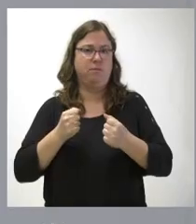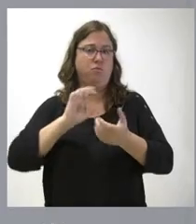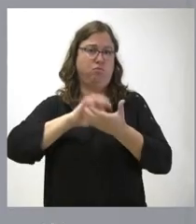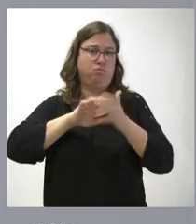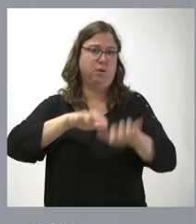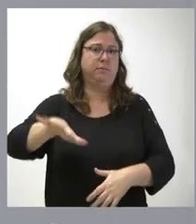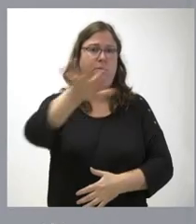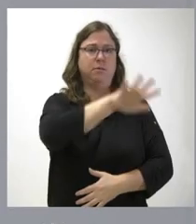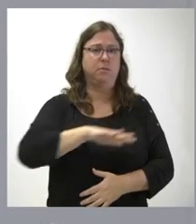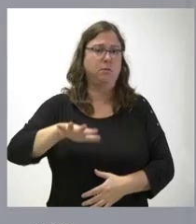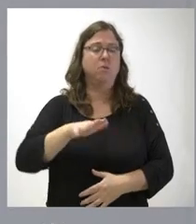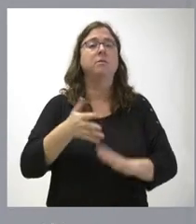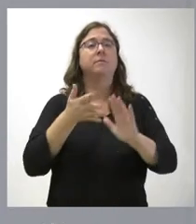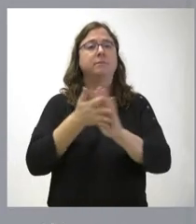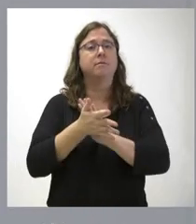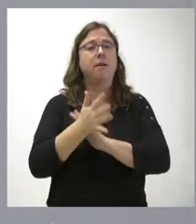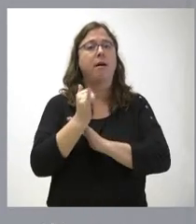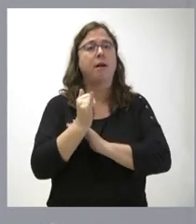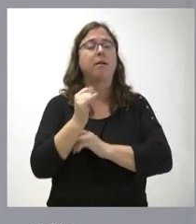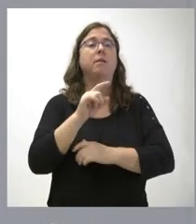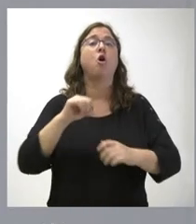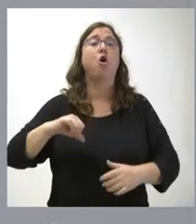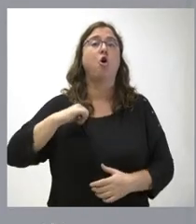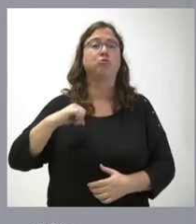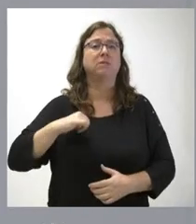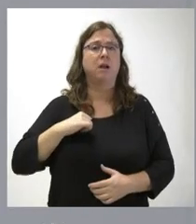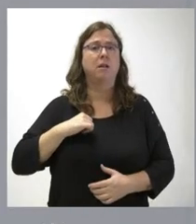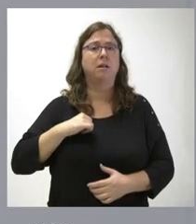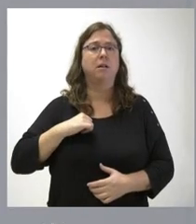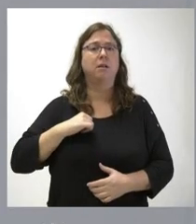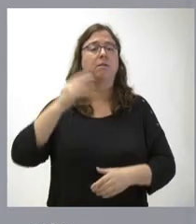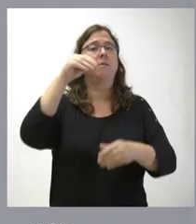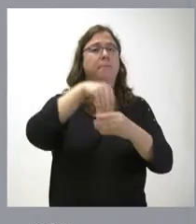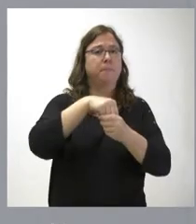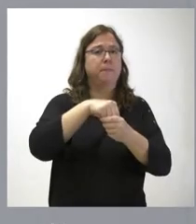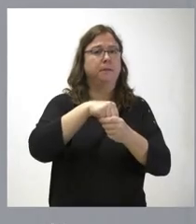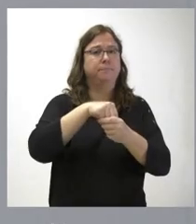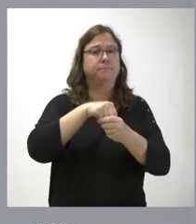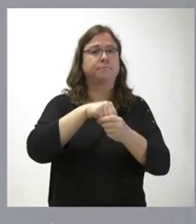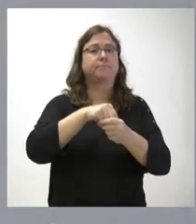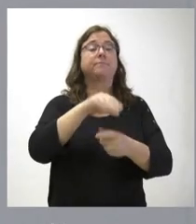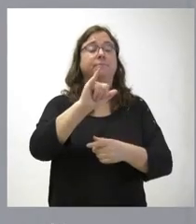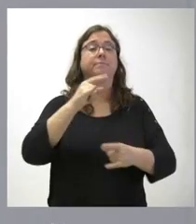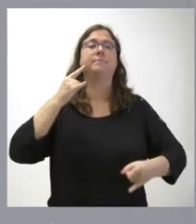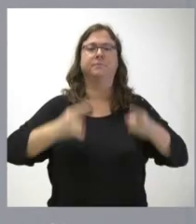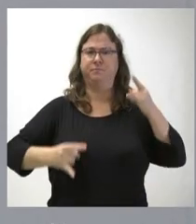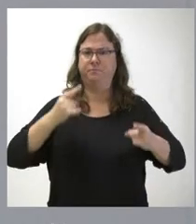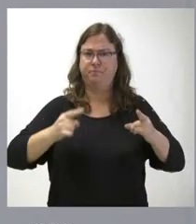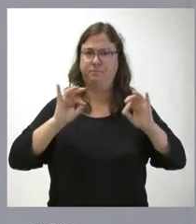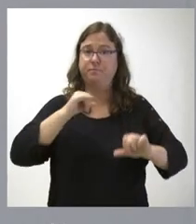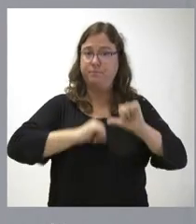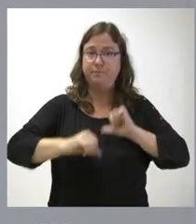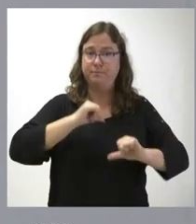Autónoma y dispondremos por tanto de estos hospitales que tendrán hospitales que tendrán esos robots quirúrgicos por